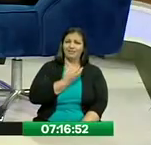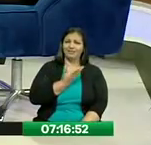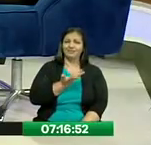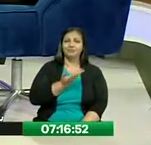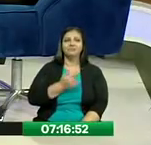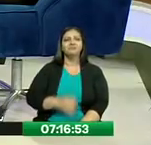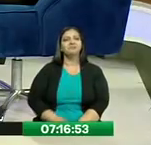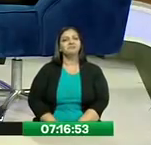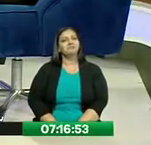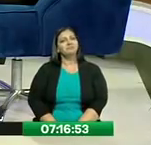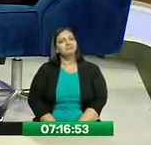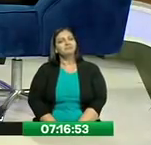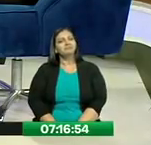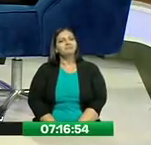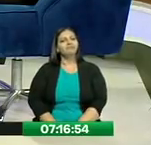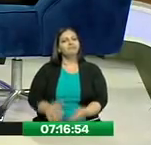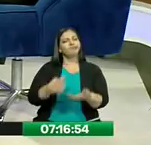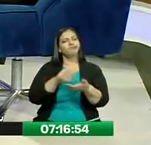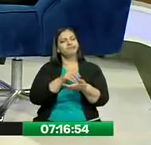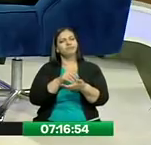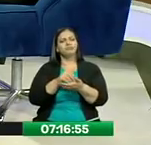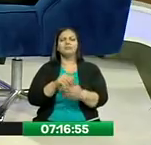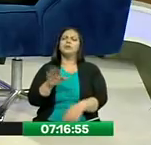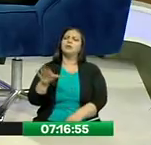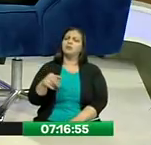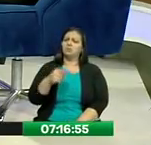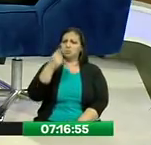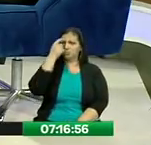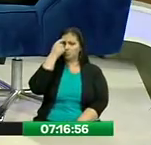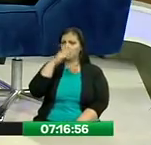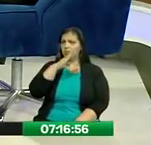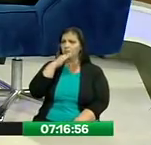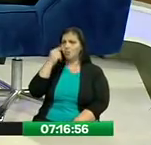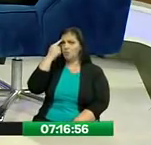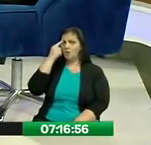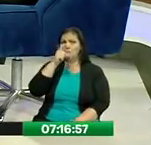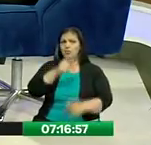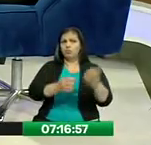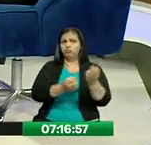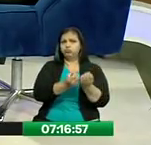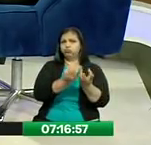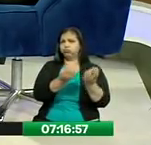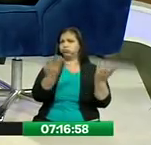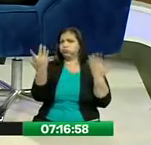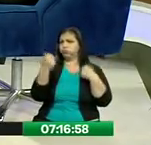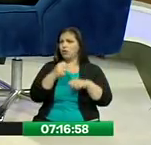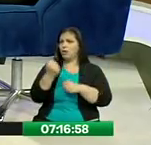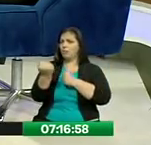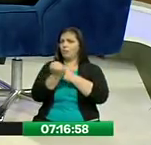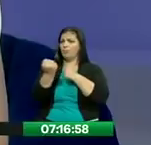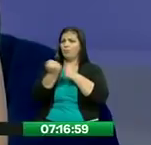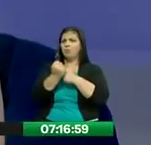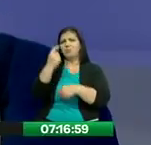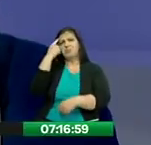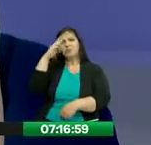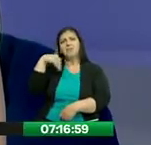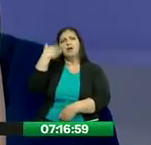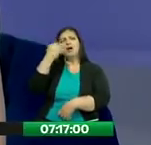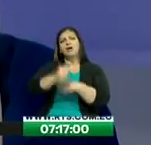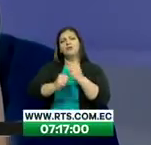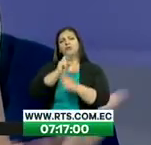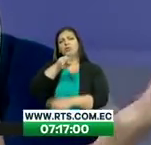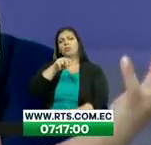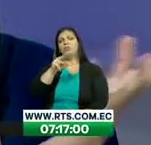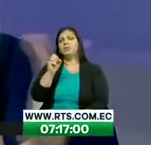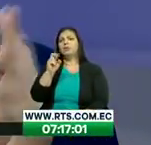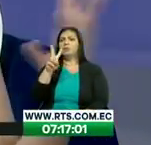políticamente cómo queda? ¿Usted ve todavía un Rafael Correa fortalecido, con esperanzas para el 2021? Yo creo que,